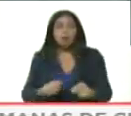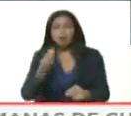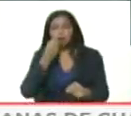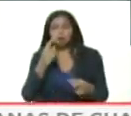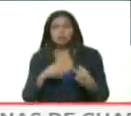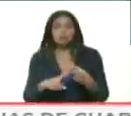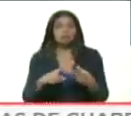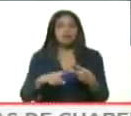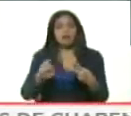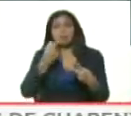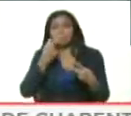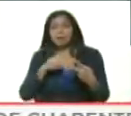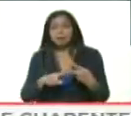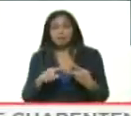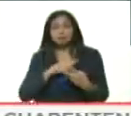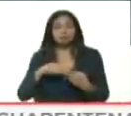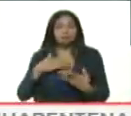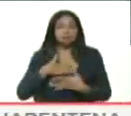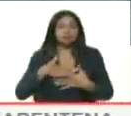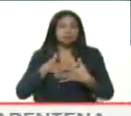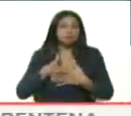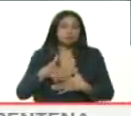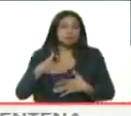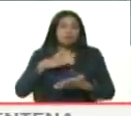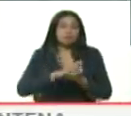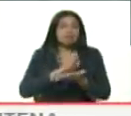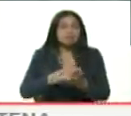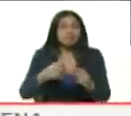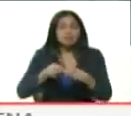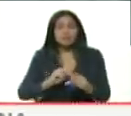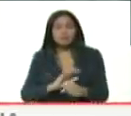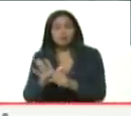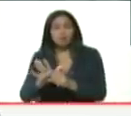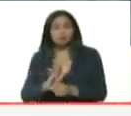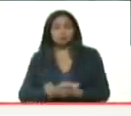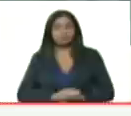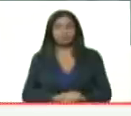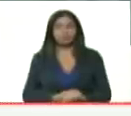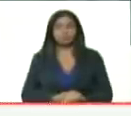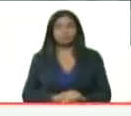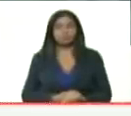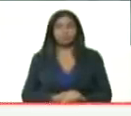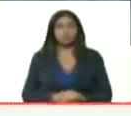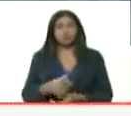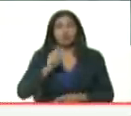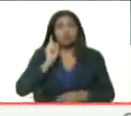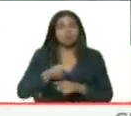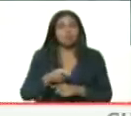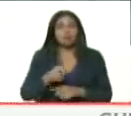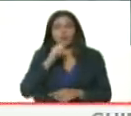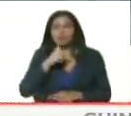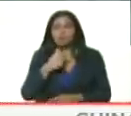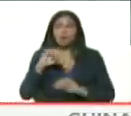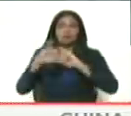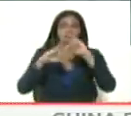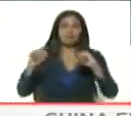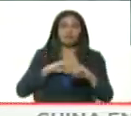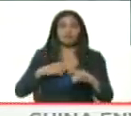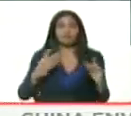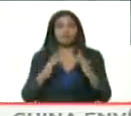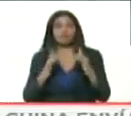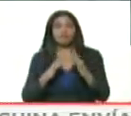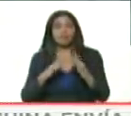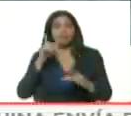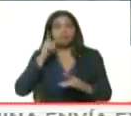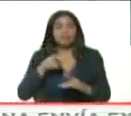alimentos para aliviar este combate contra el COVID-19. No lo debe hacer infeliz nuestras relaciones.